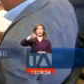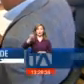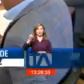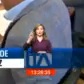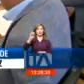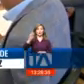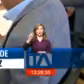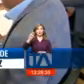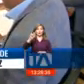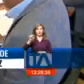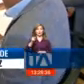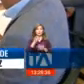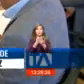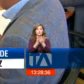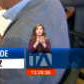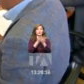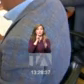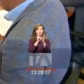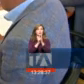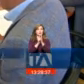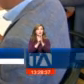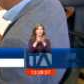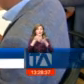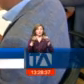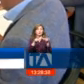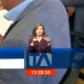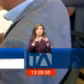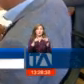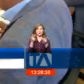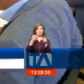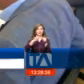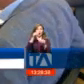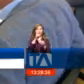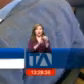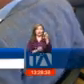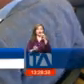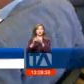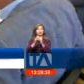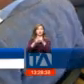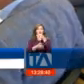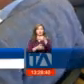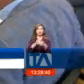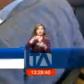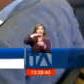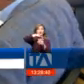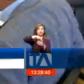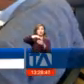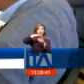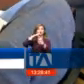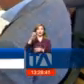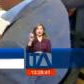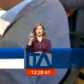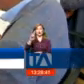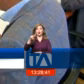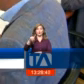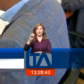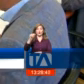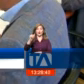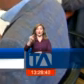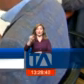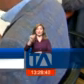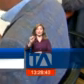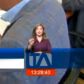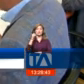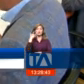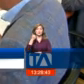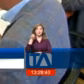la denuncia. Presenta un certificado de haber participado como observadora del proceso electoral interno de Corpo Andes con fecha